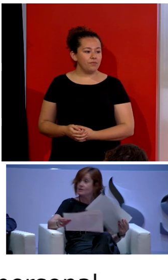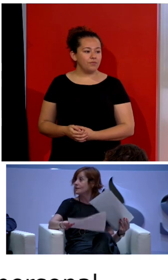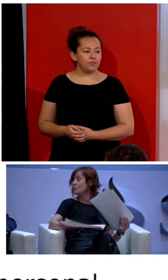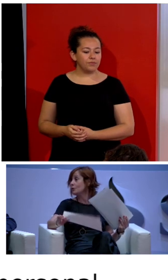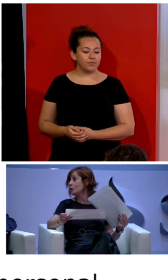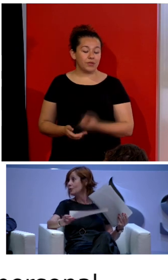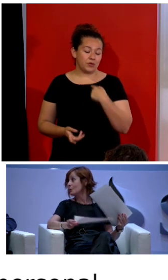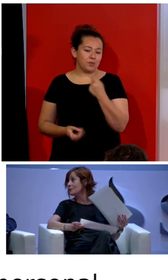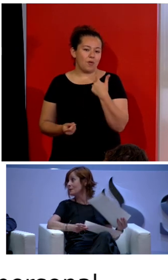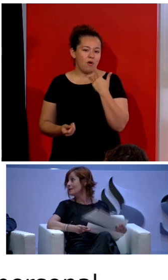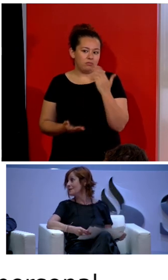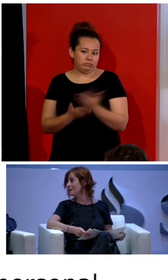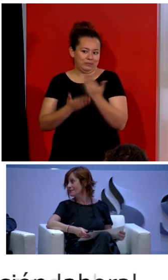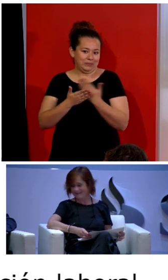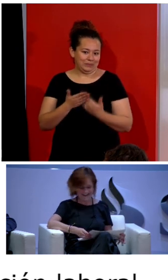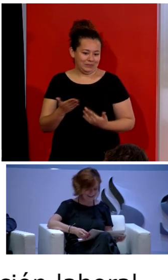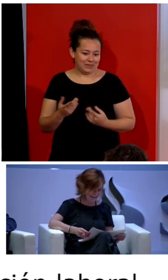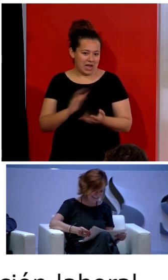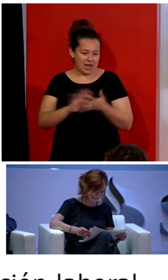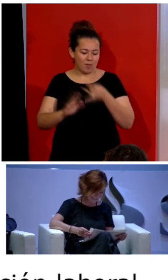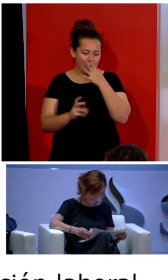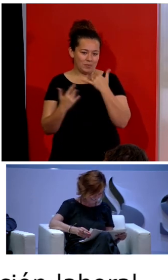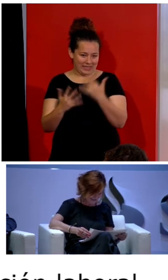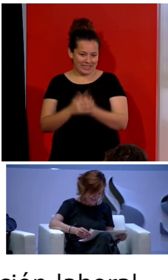Me estoy saltando un poquito el guión por las prisas, ¿eh?